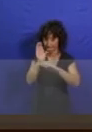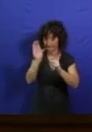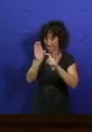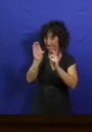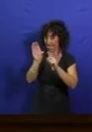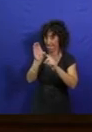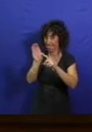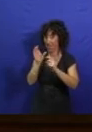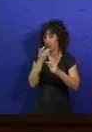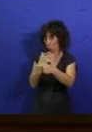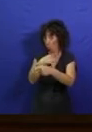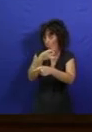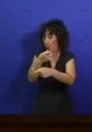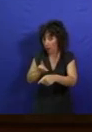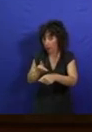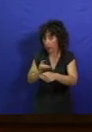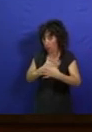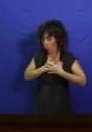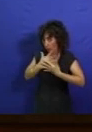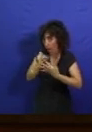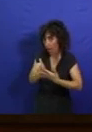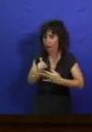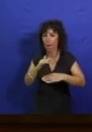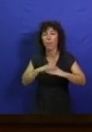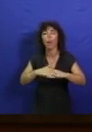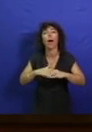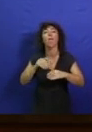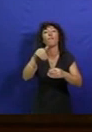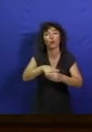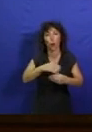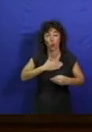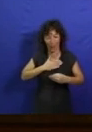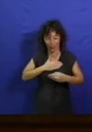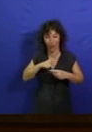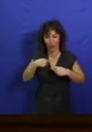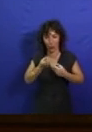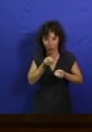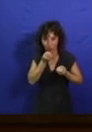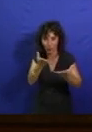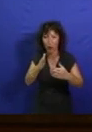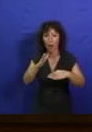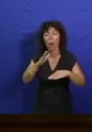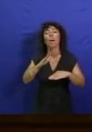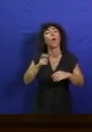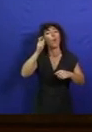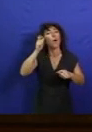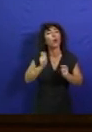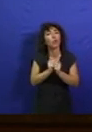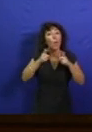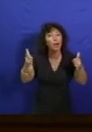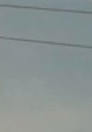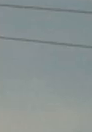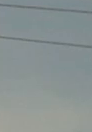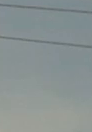si lo tiene bien, para proseguir en el sentido de nuestro voto, es que amplíe el ámbito geográfico para atender también la petición del